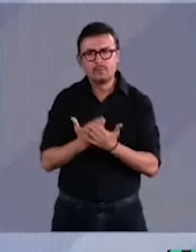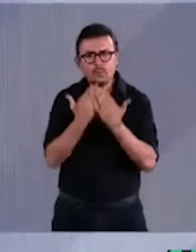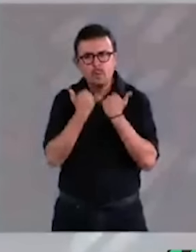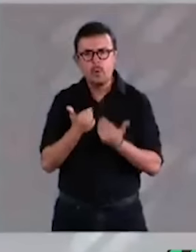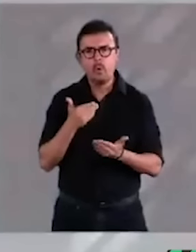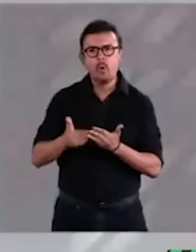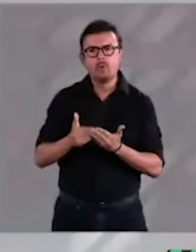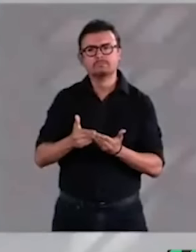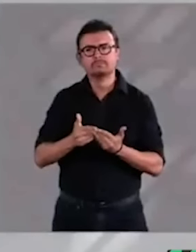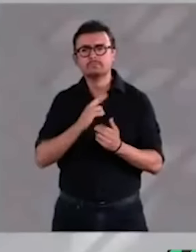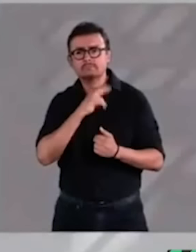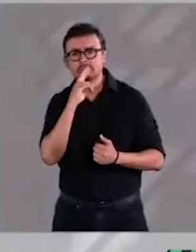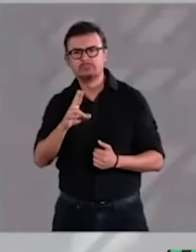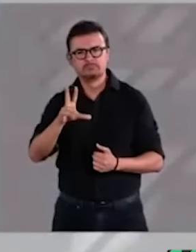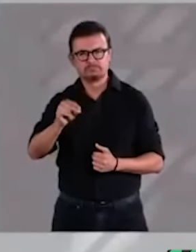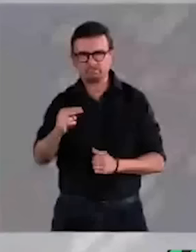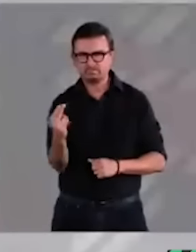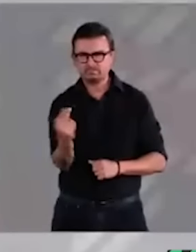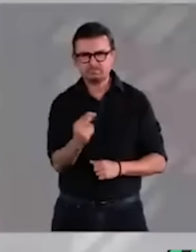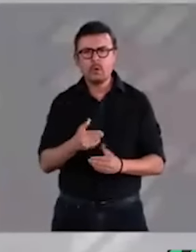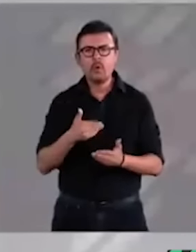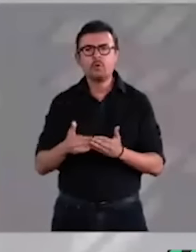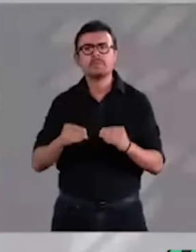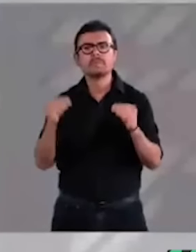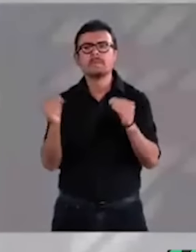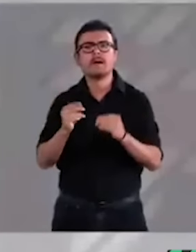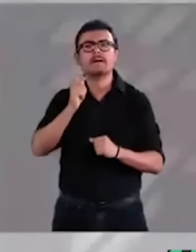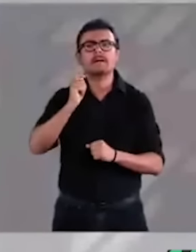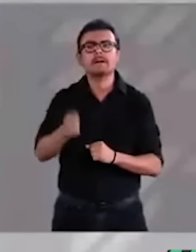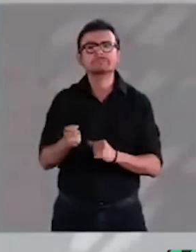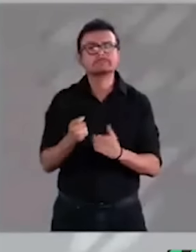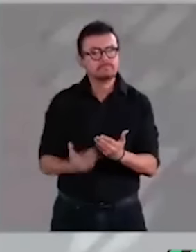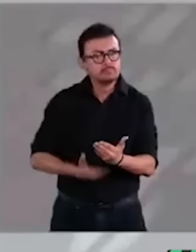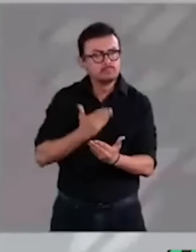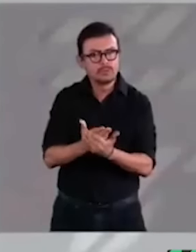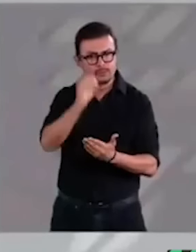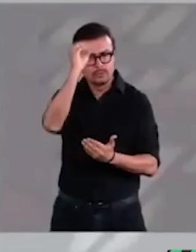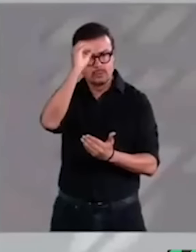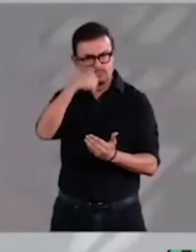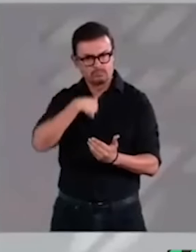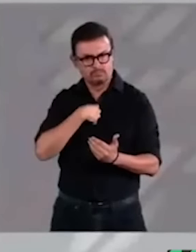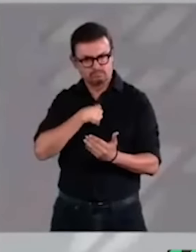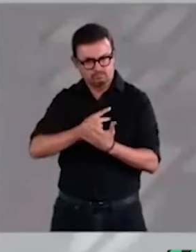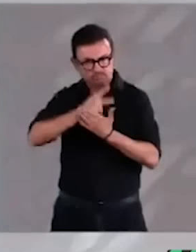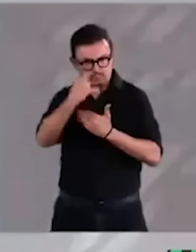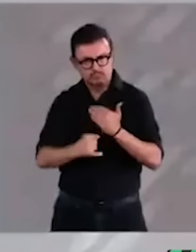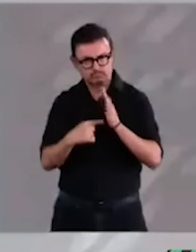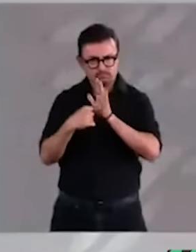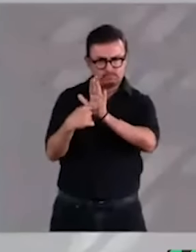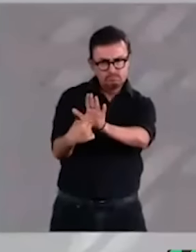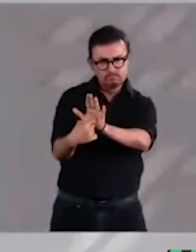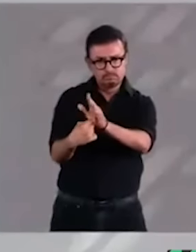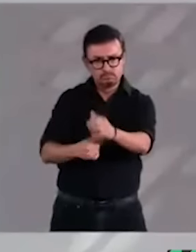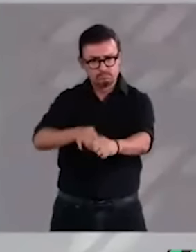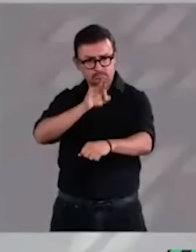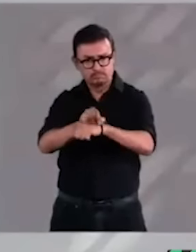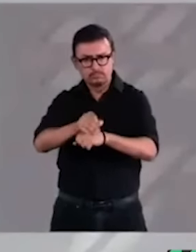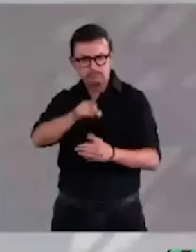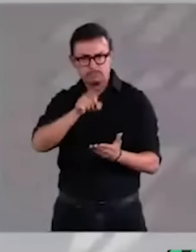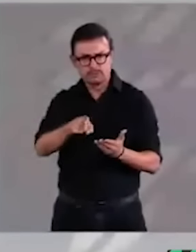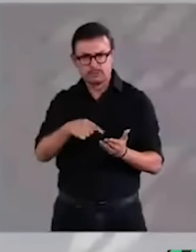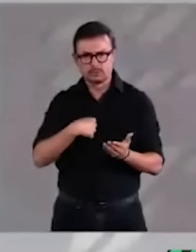en provocaciones. Al debate venimos a presentar propuestas, a defender nuestro proyecto y, por supuesto, a mostrar nuestra